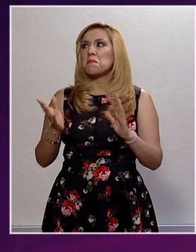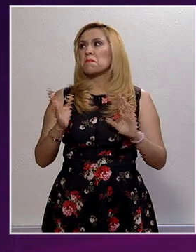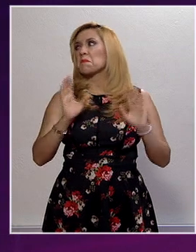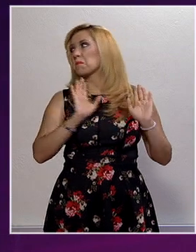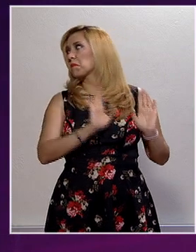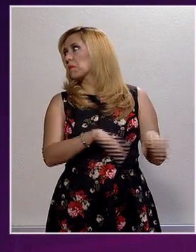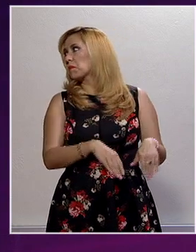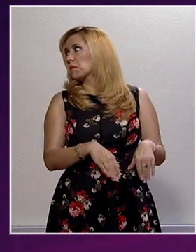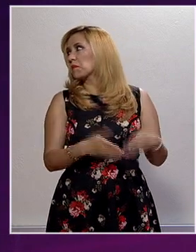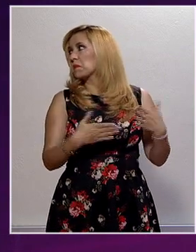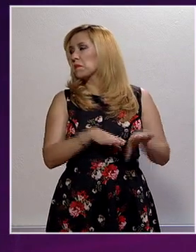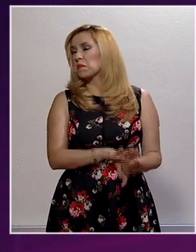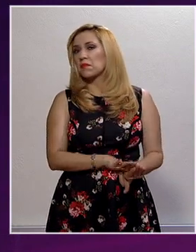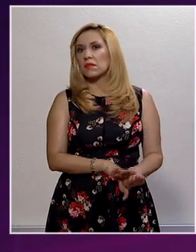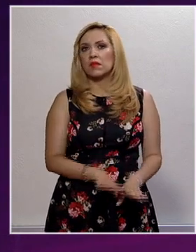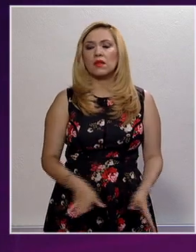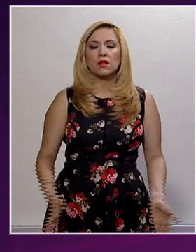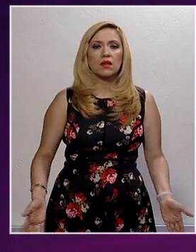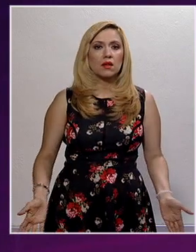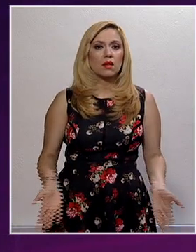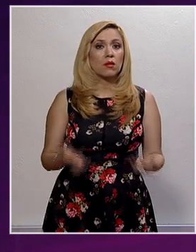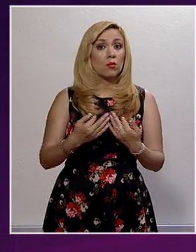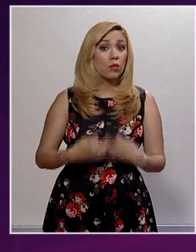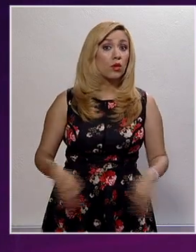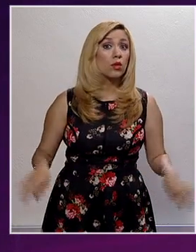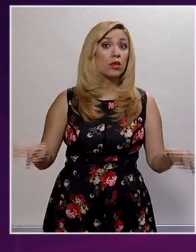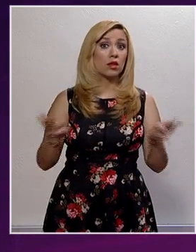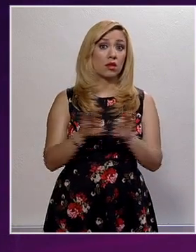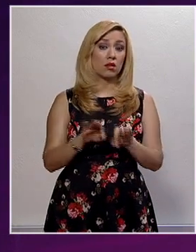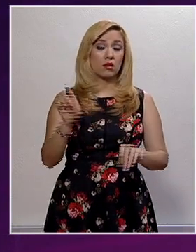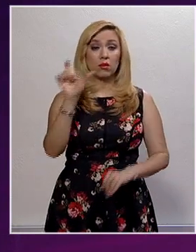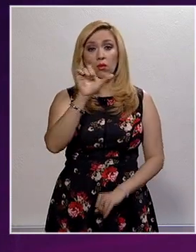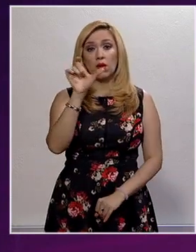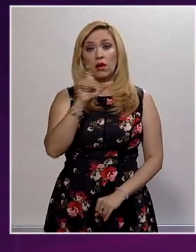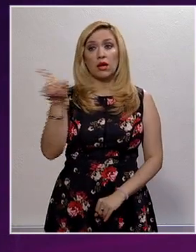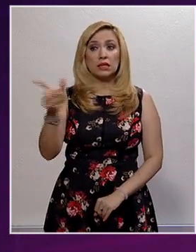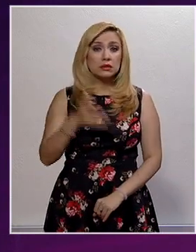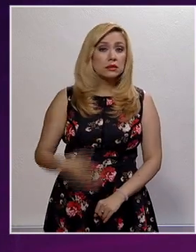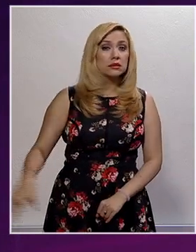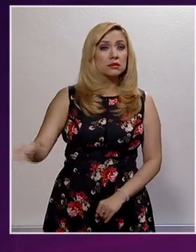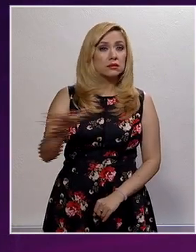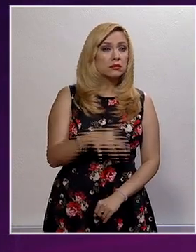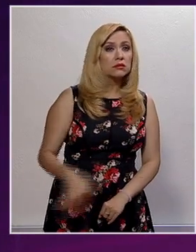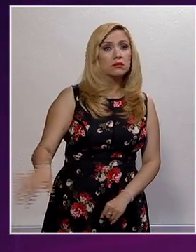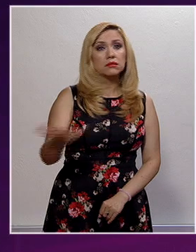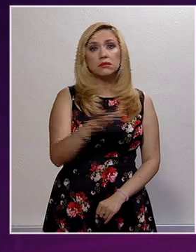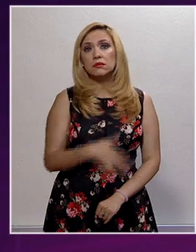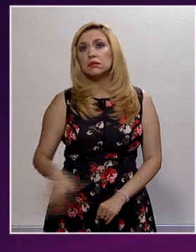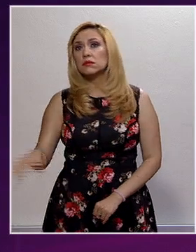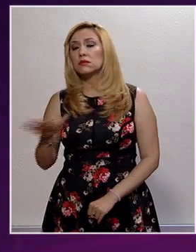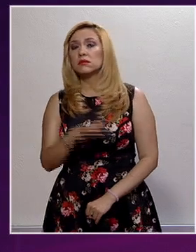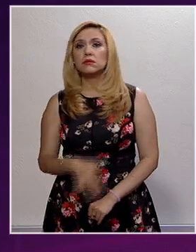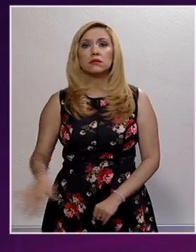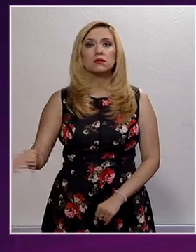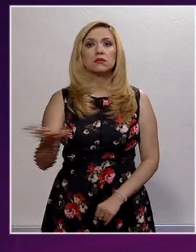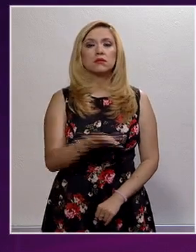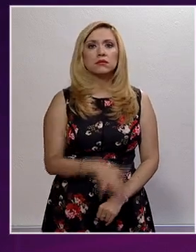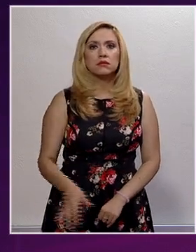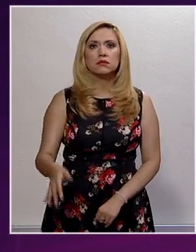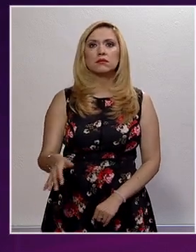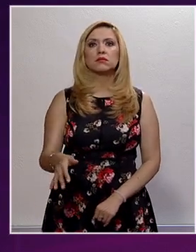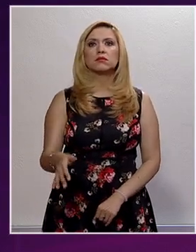También es importante porque durante esas búsquedas ellos